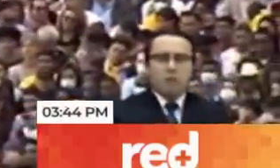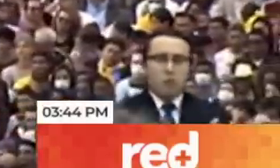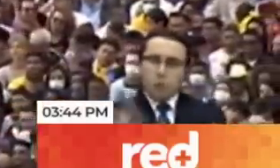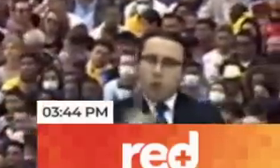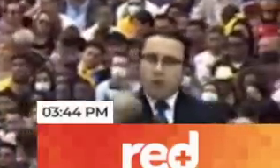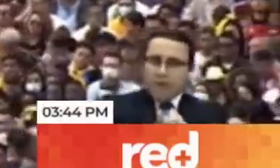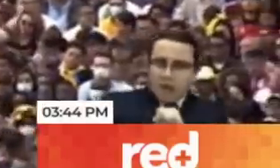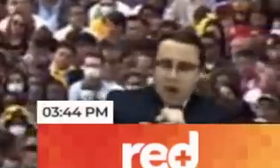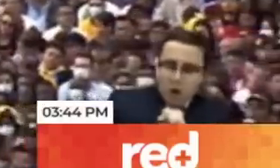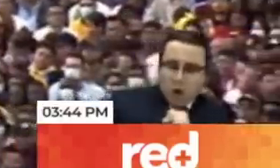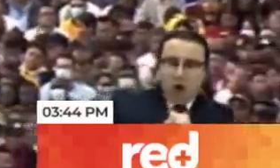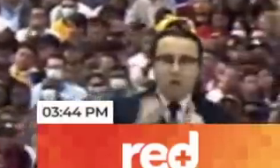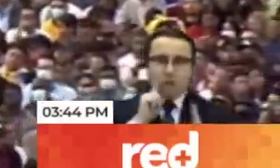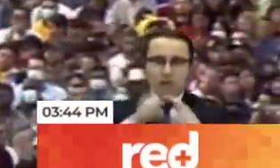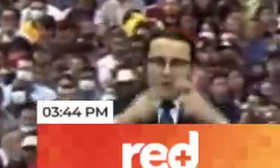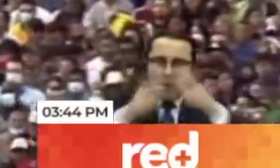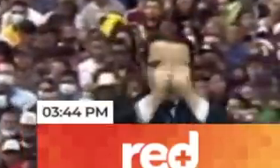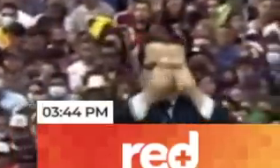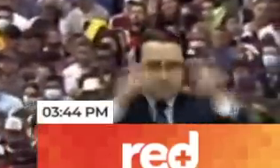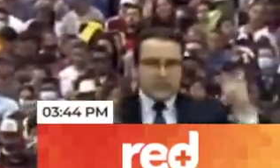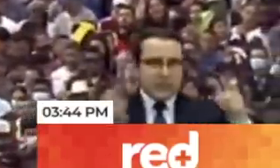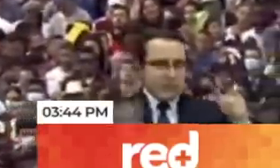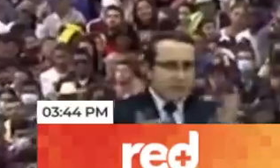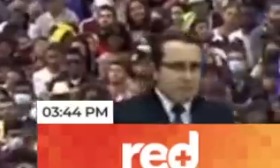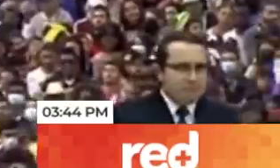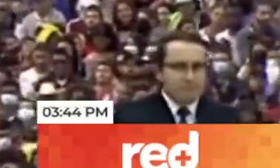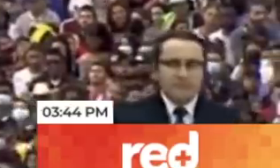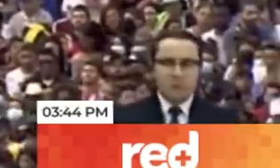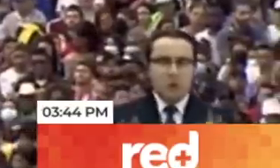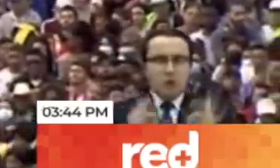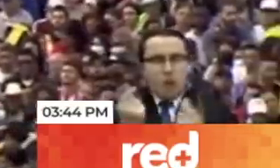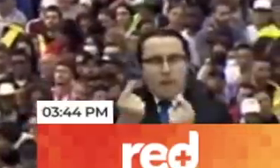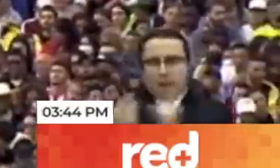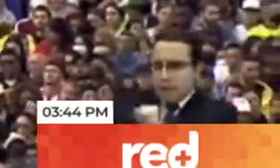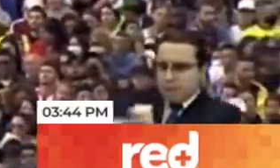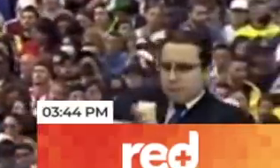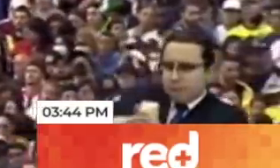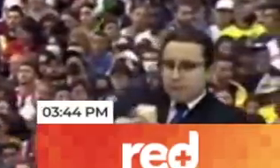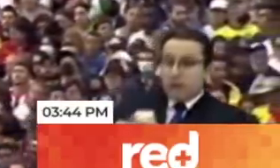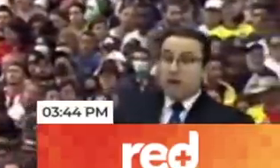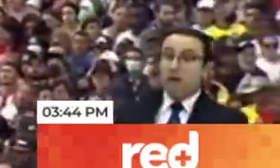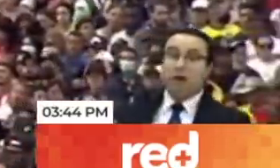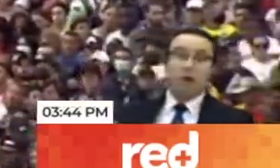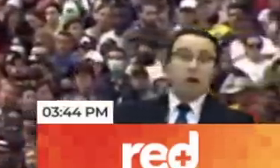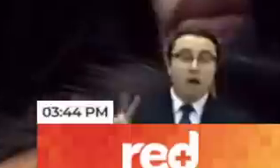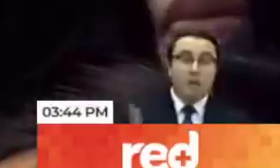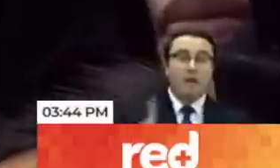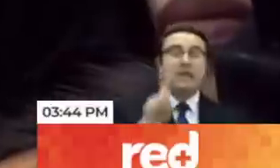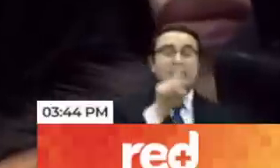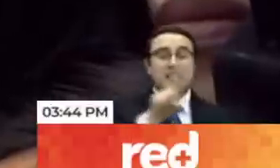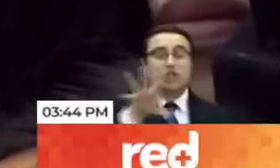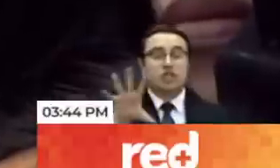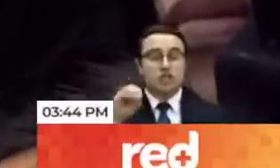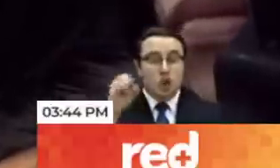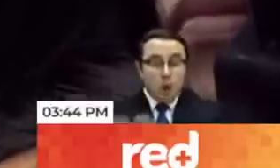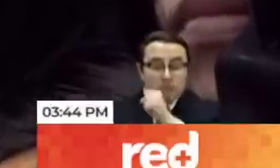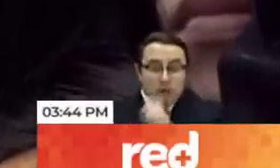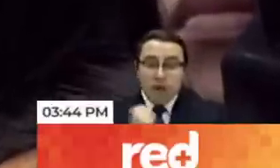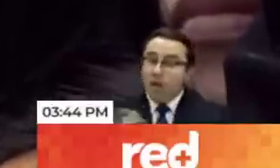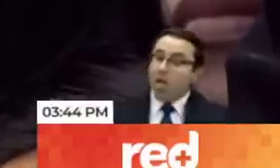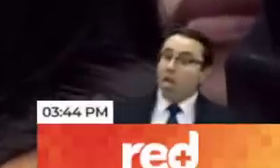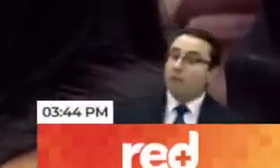de competir, de ser más eficientes. Decisión pendiente hace siglo y medio, prepararnos para